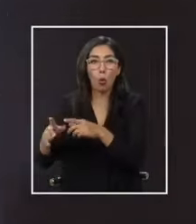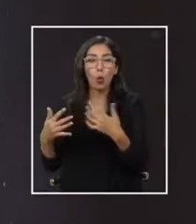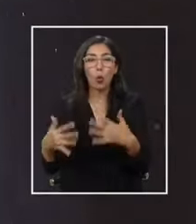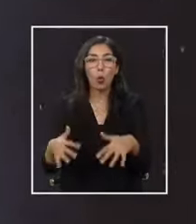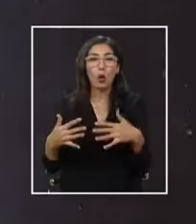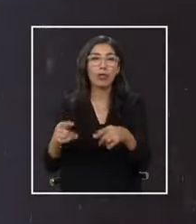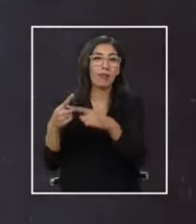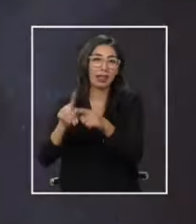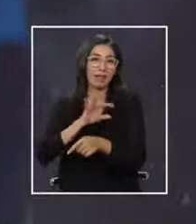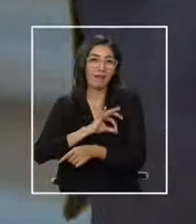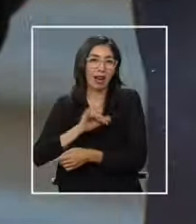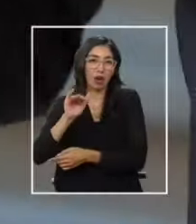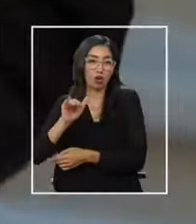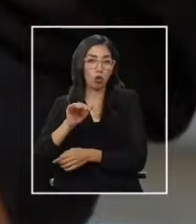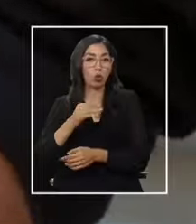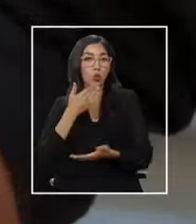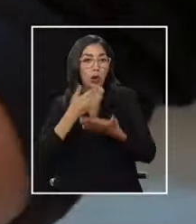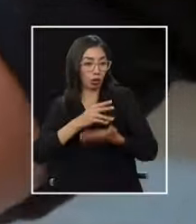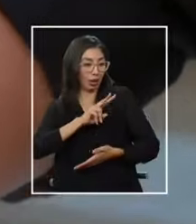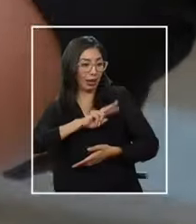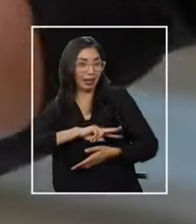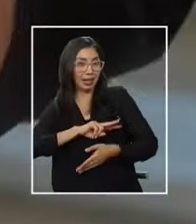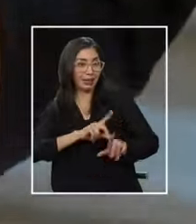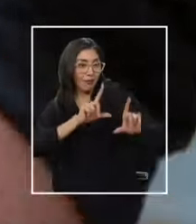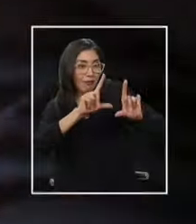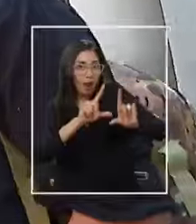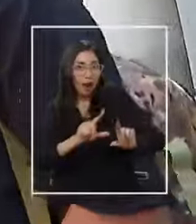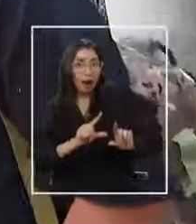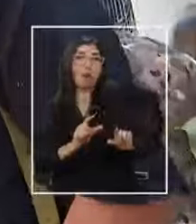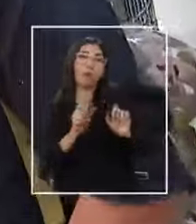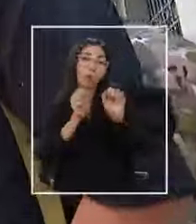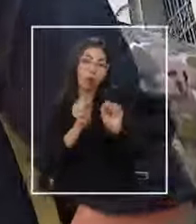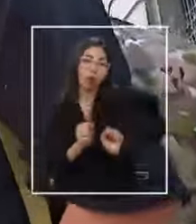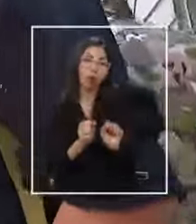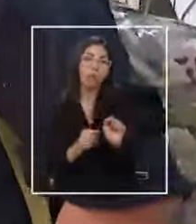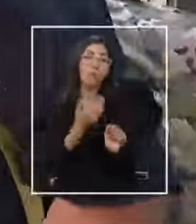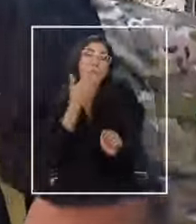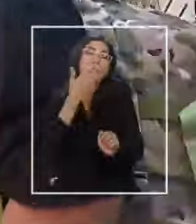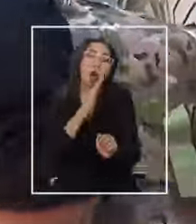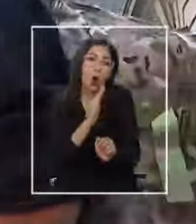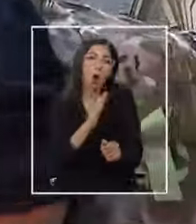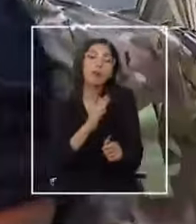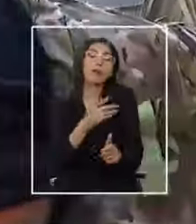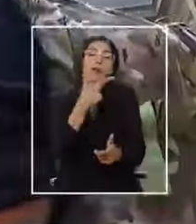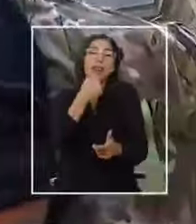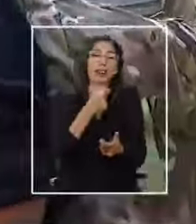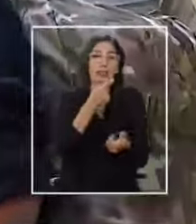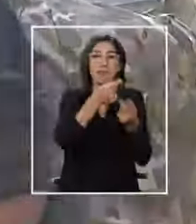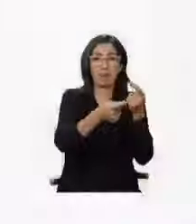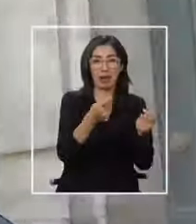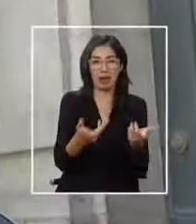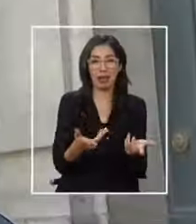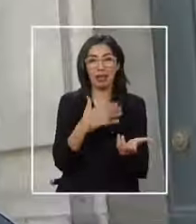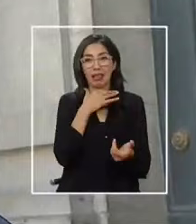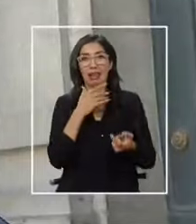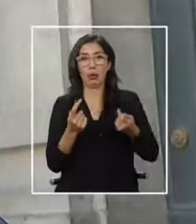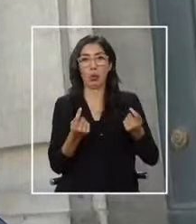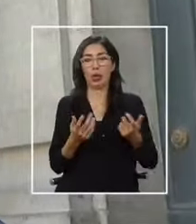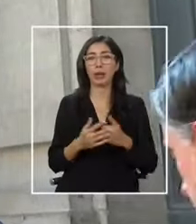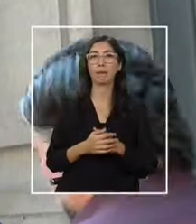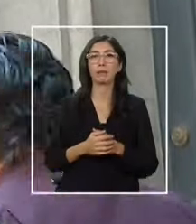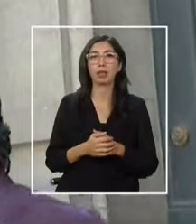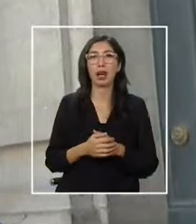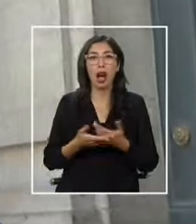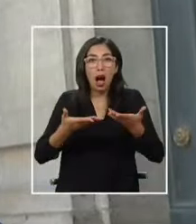Una baja en la tasa de interés le permitiría renegociar a un valor más conveniente para salir de las deudas. Igual está difícil